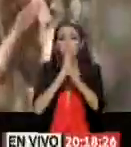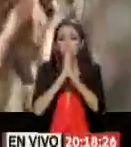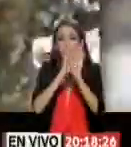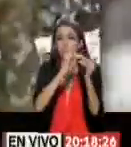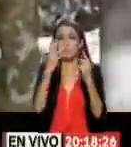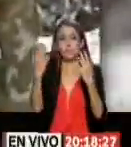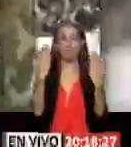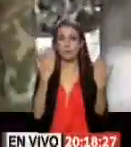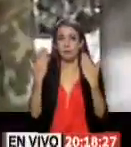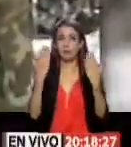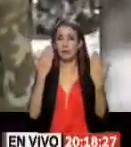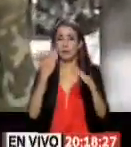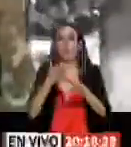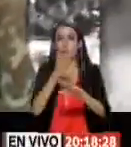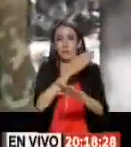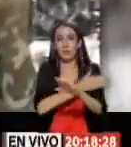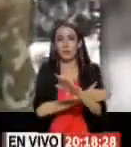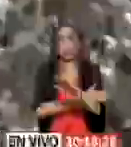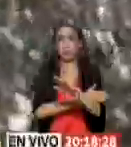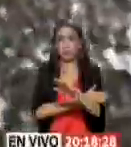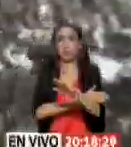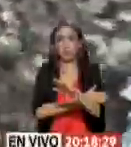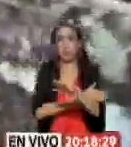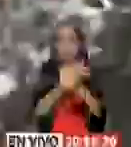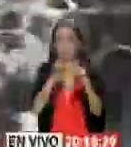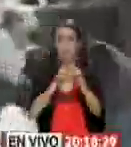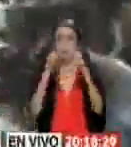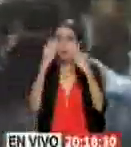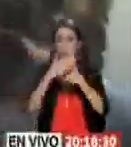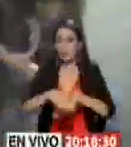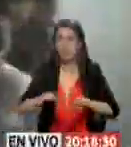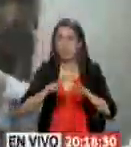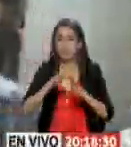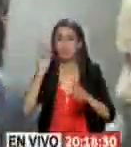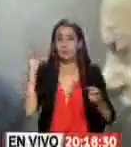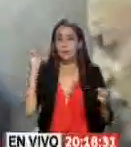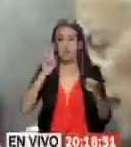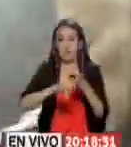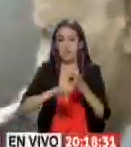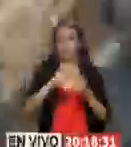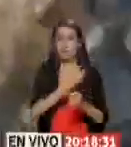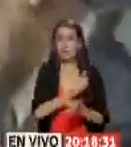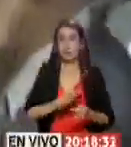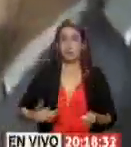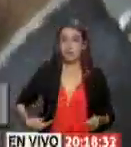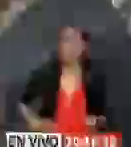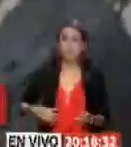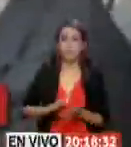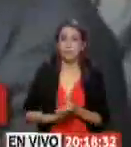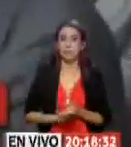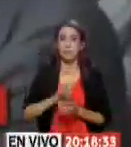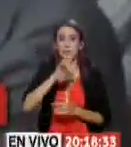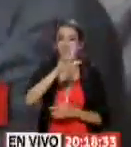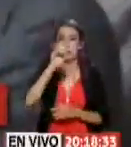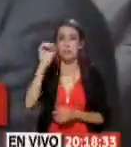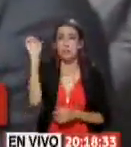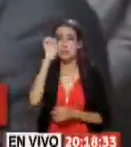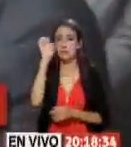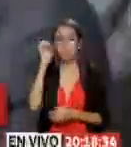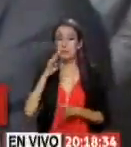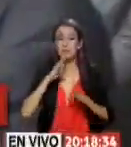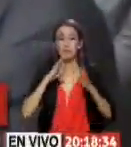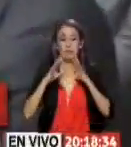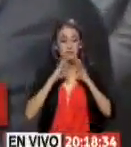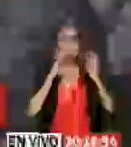ambas naciones retrocedan 8 kilómetros. Ante este pedido, el expresidente Sixto Durán Ballén salió el 30 de enero y dio un discurso